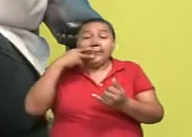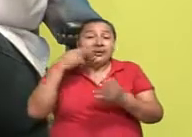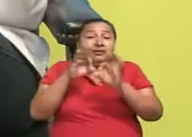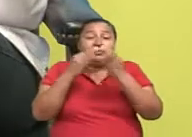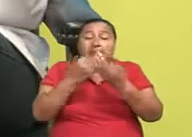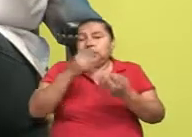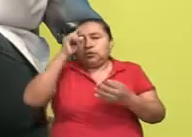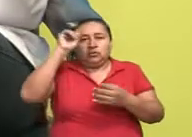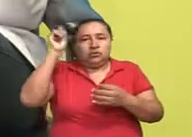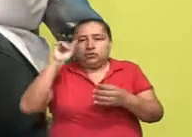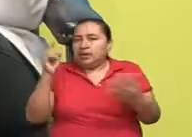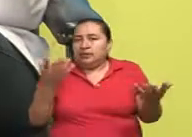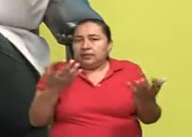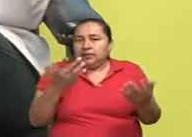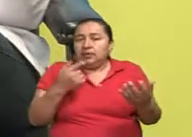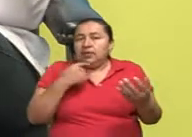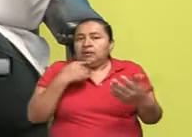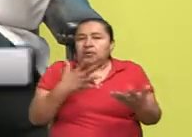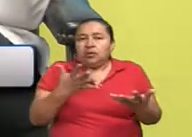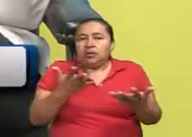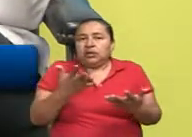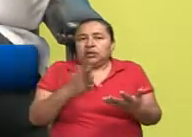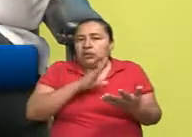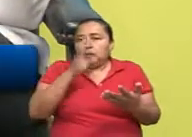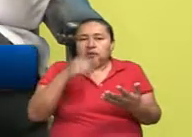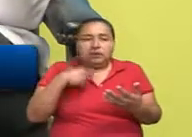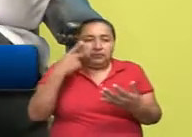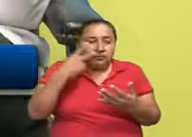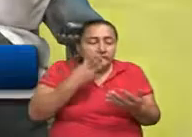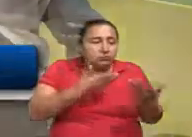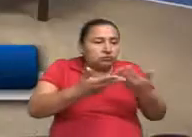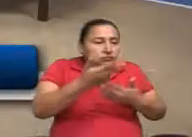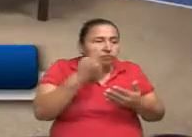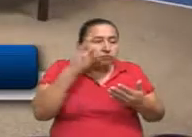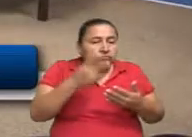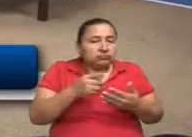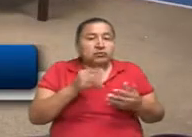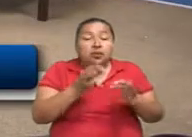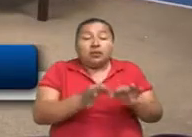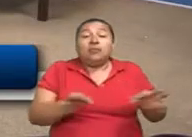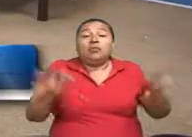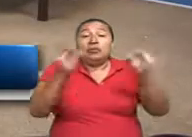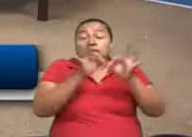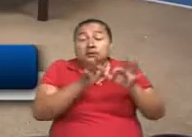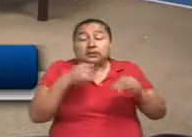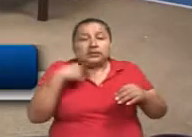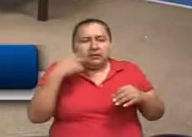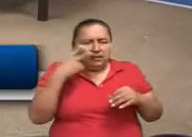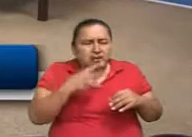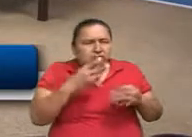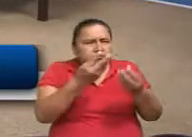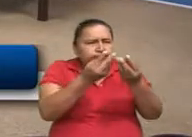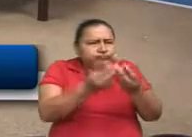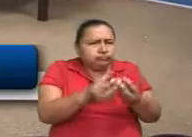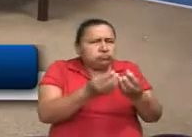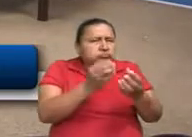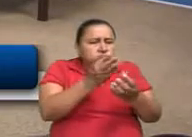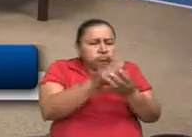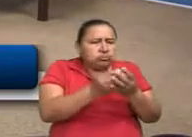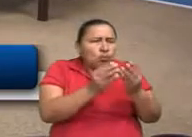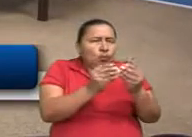tampoco no sabe porque no le toma importancia. Confianza. O la importancia. Claro, o que